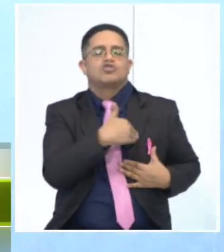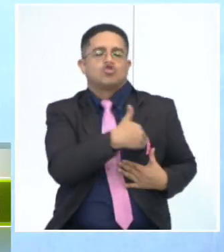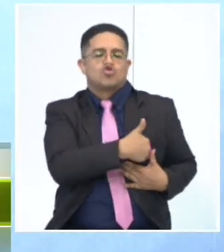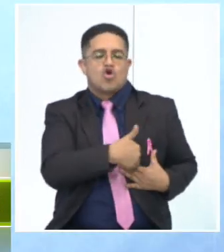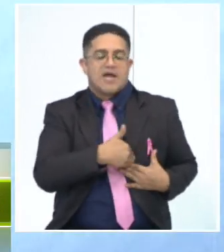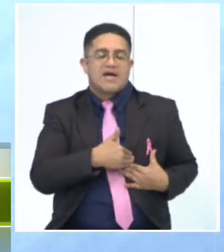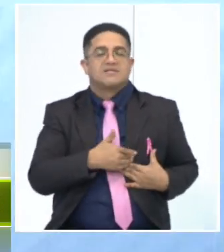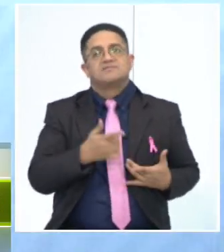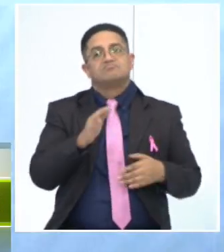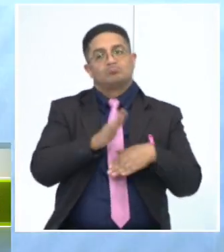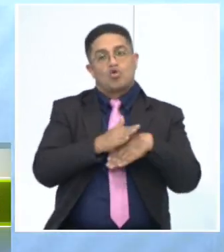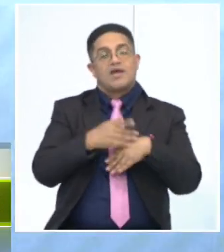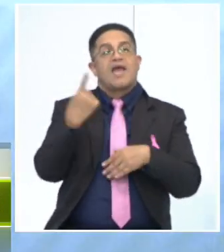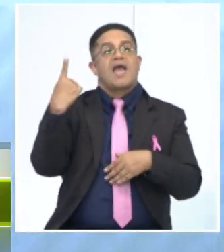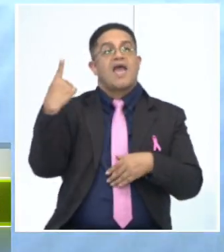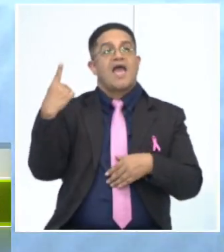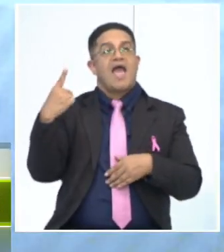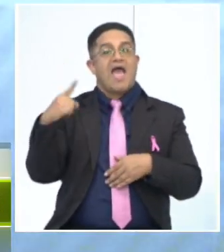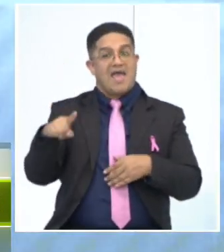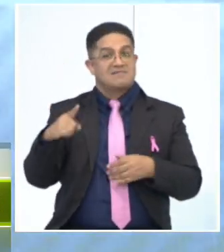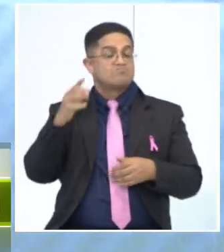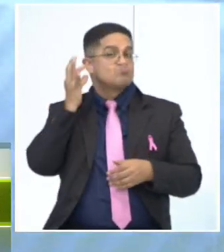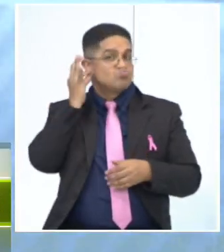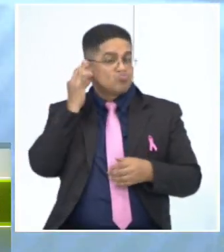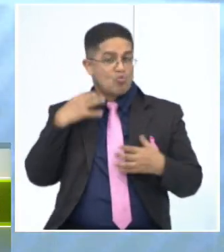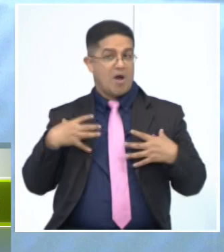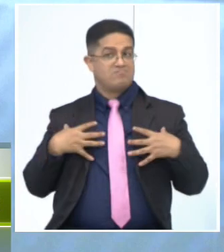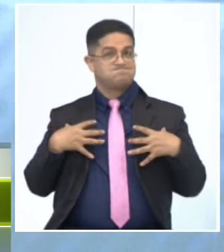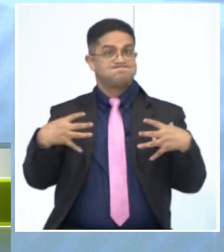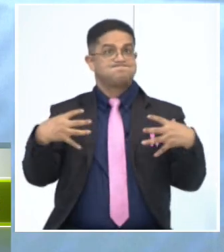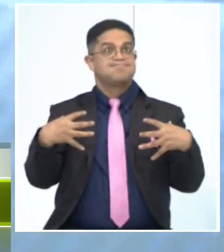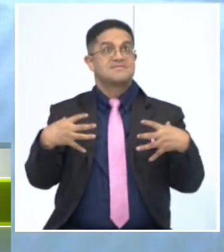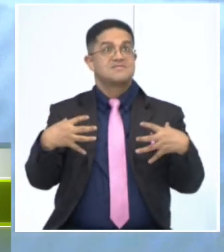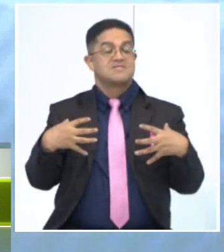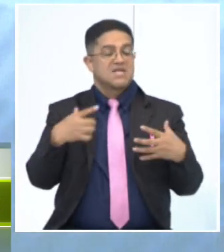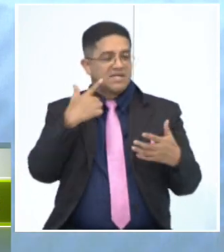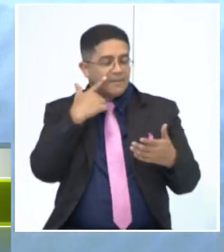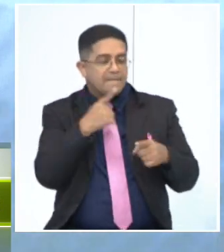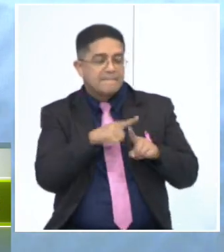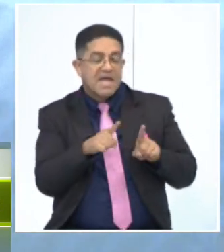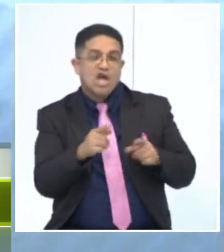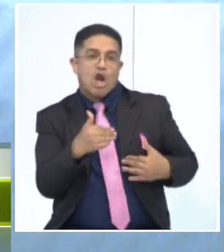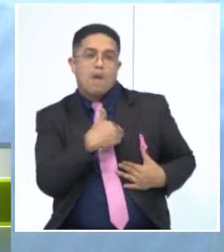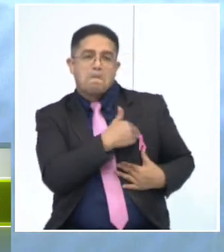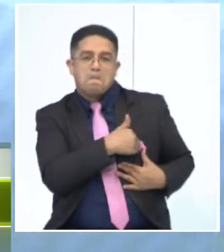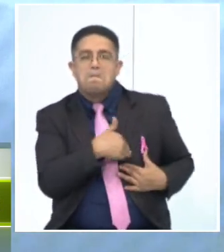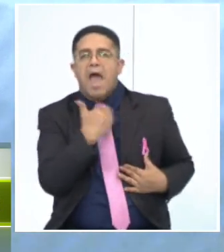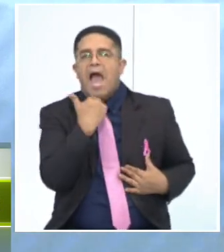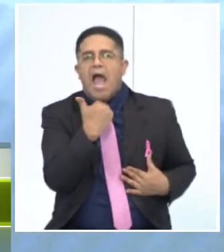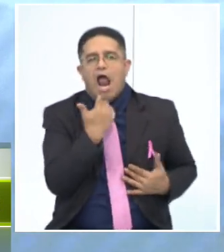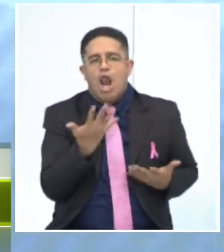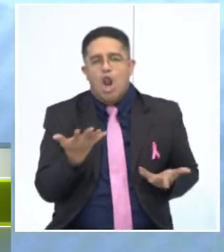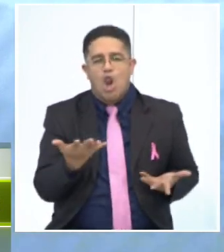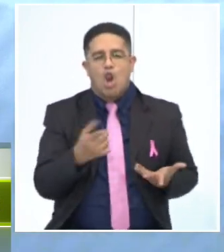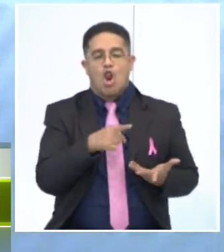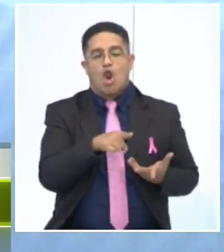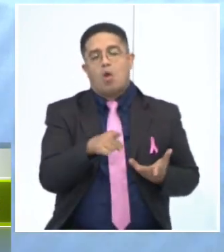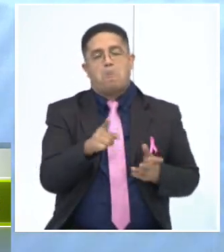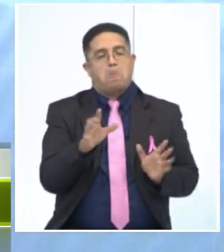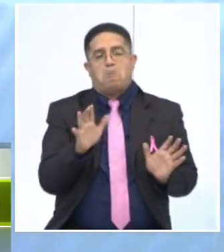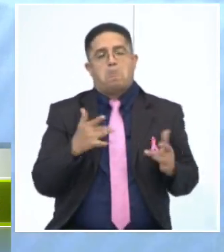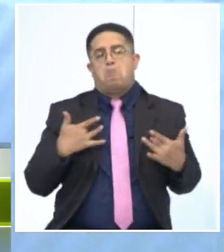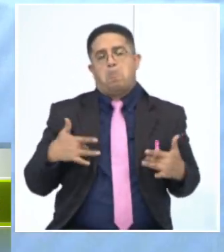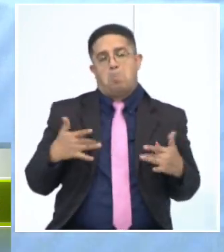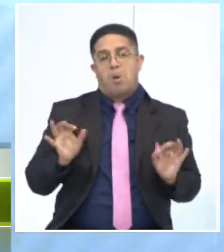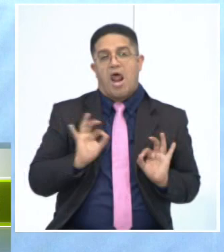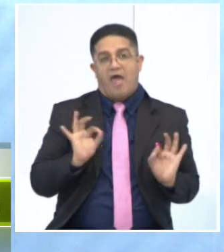una mama grande, si palpamos una lesión, puede ser ya una lesión de 4 o 5 centímetros y lo que estás tocando solamente es la punta del iceberg. Entonces,